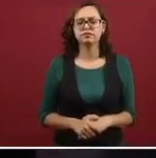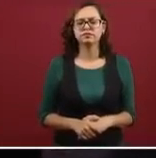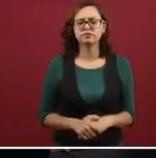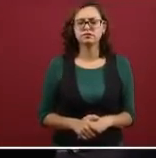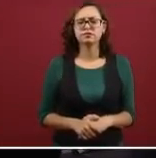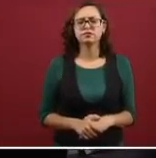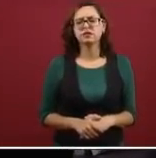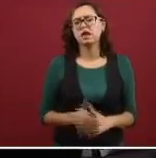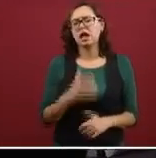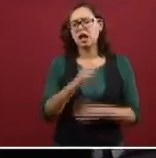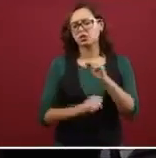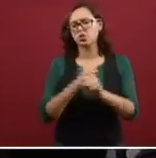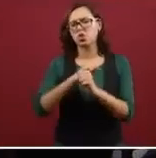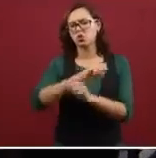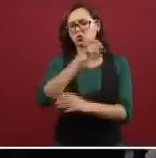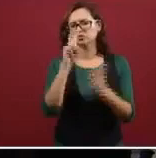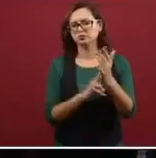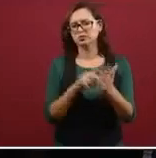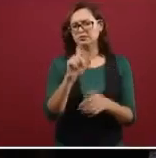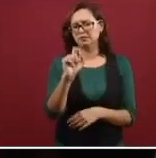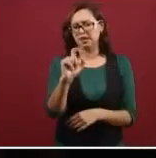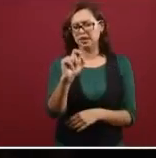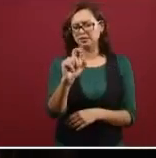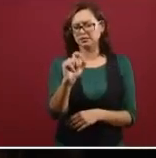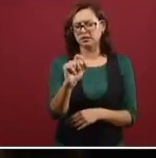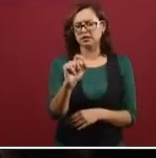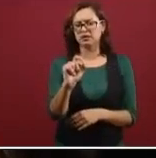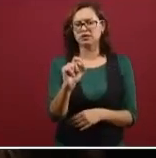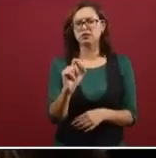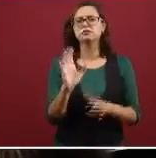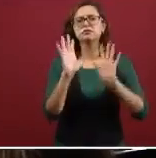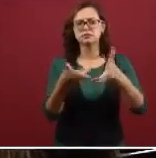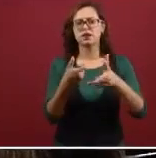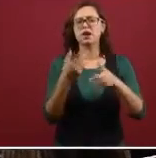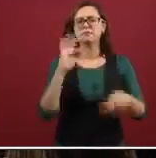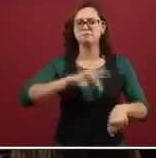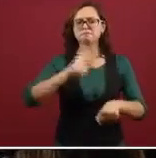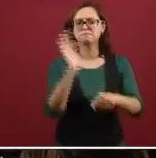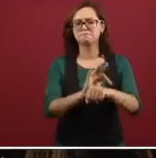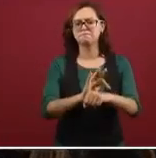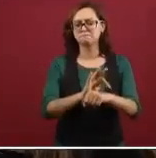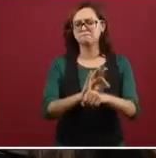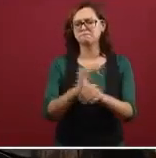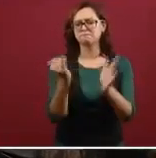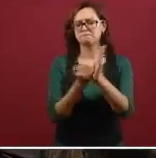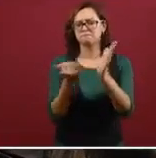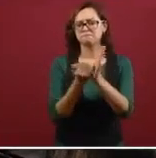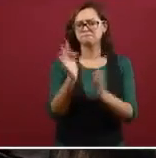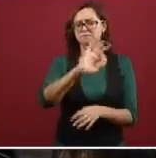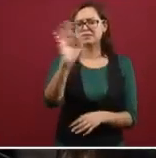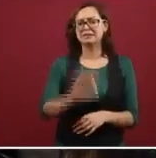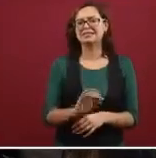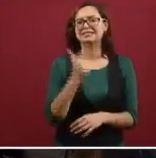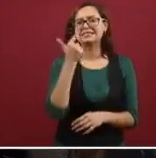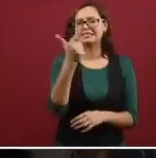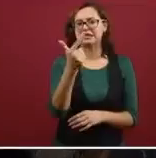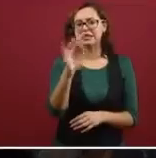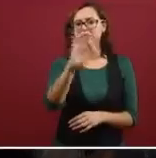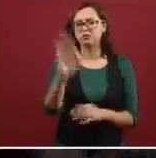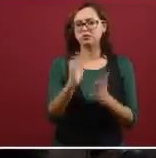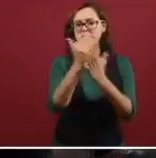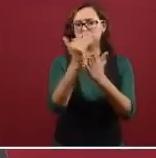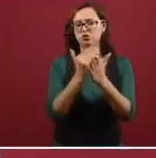para 2020, que ya empieza la reforma fiscal, que hay una reducción de 7 puntos en el